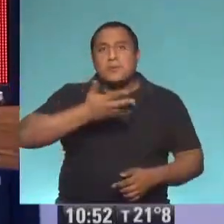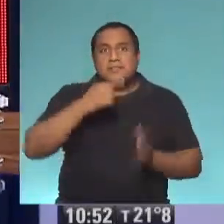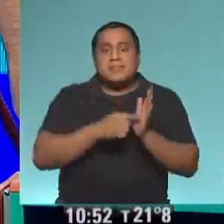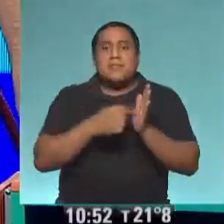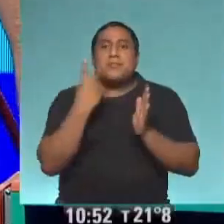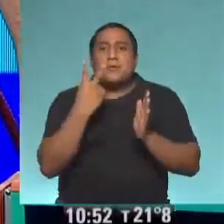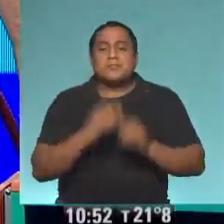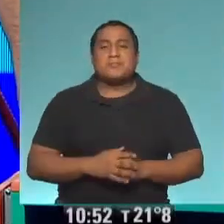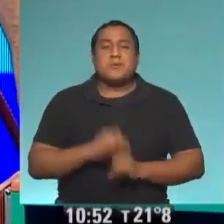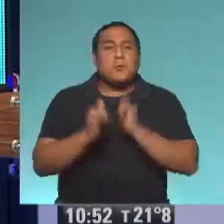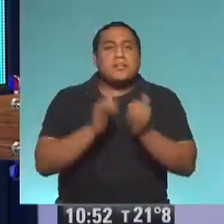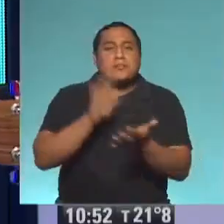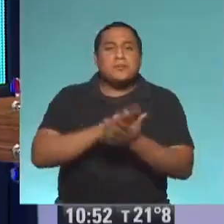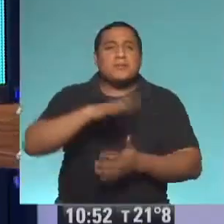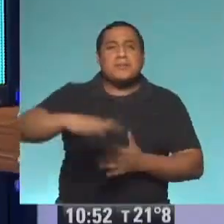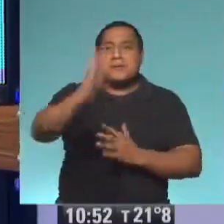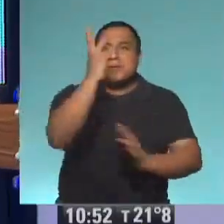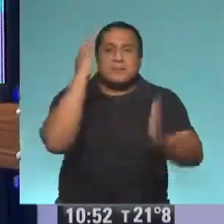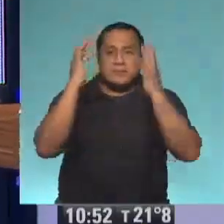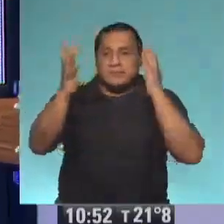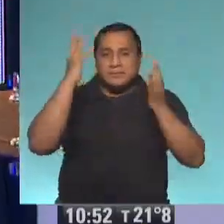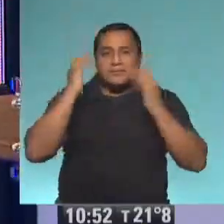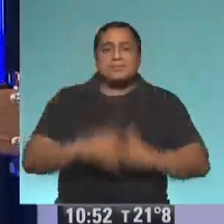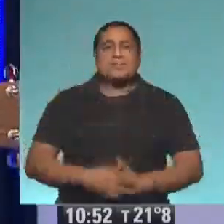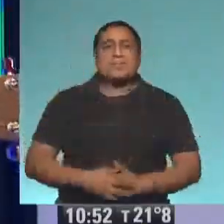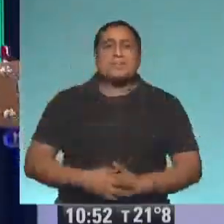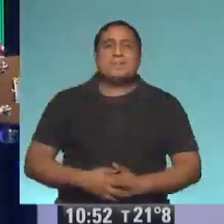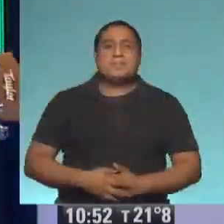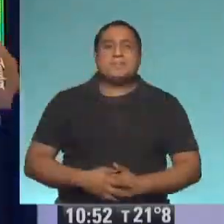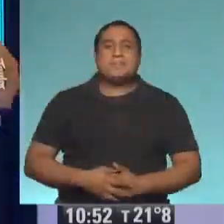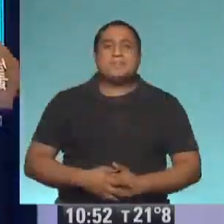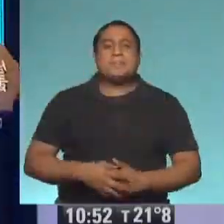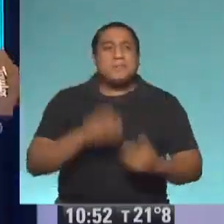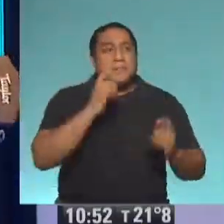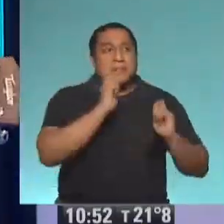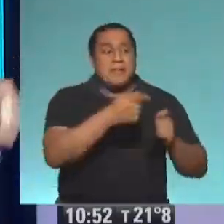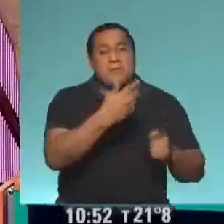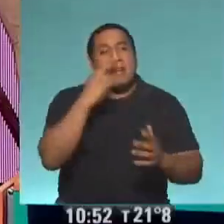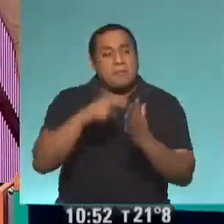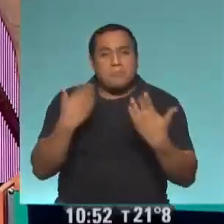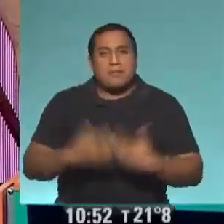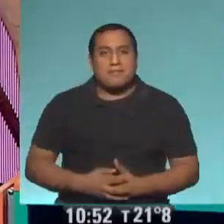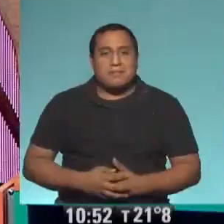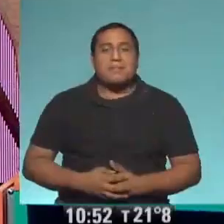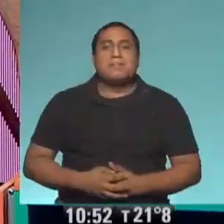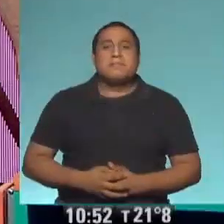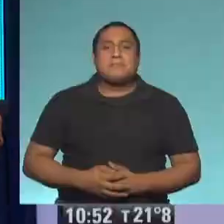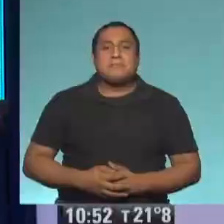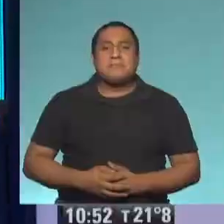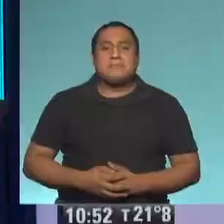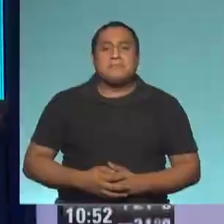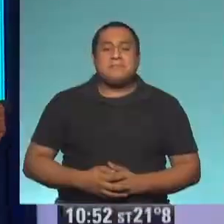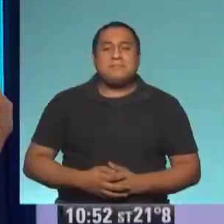poesías que hablan de los bosques, sí, que tienen que ver con la temática, así que si querés te las mando y las pueden leer. ¡Ay, nos las compartió! Exacto, nos las